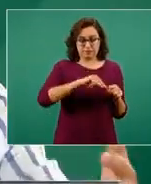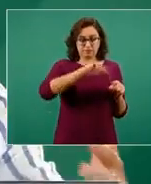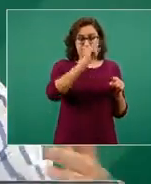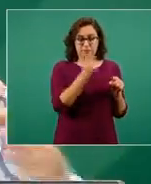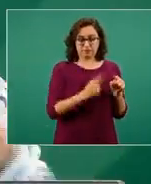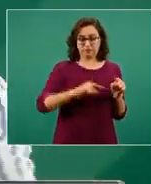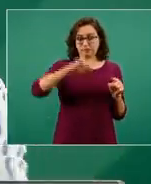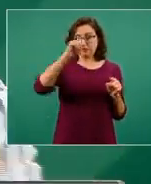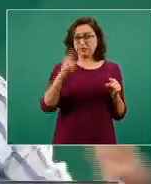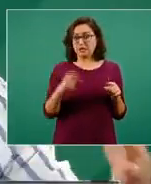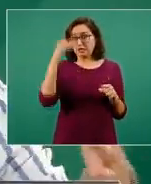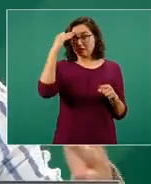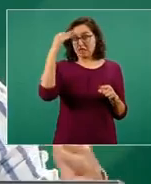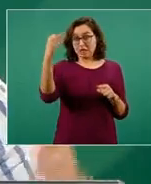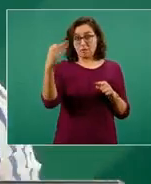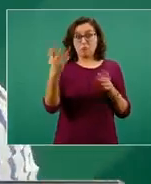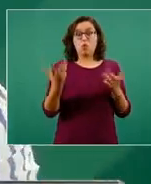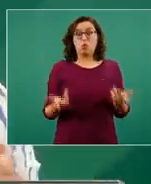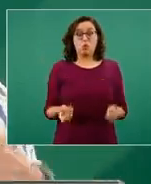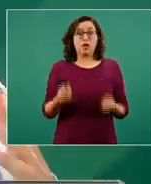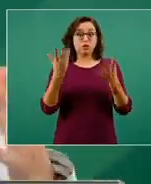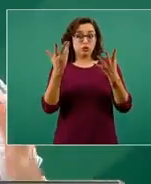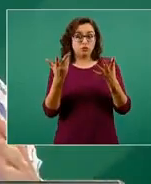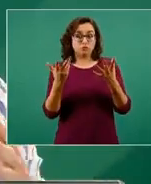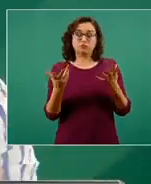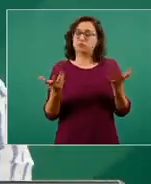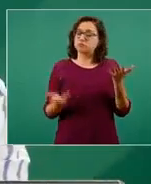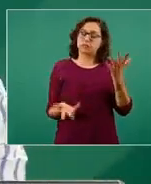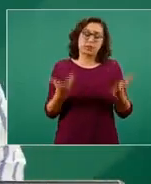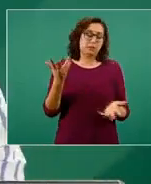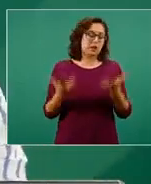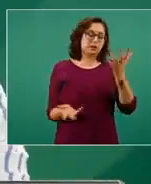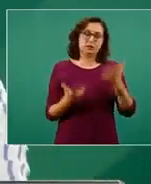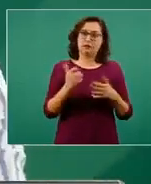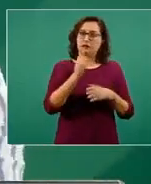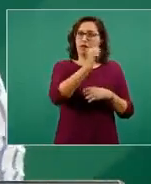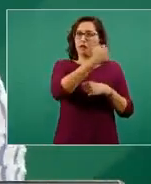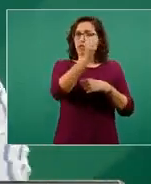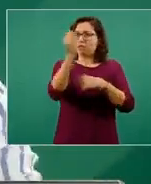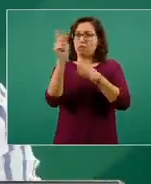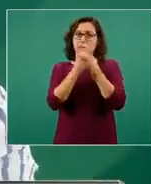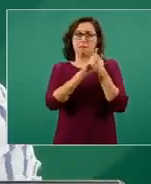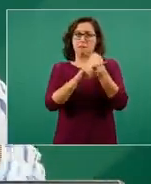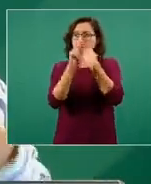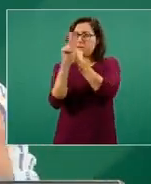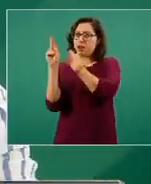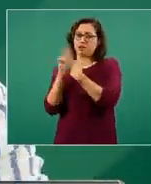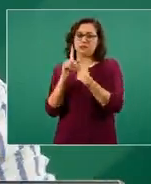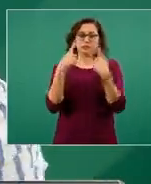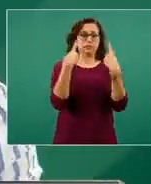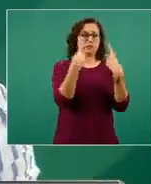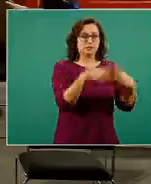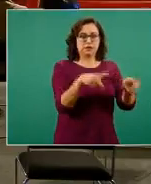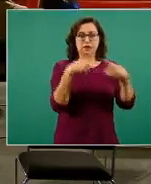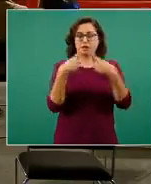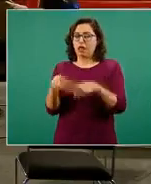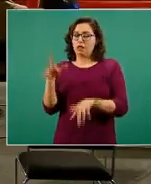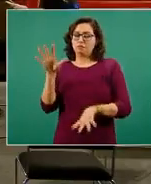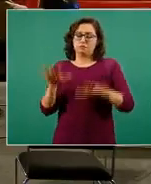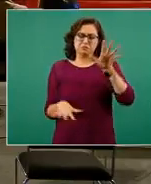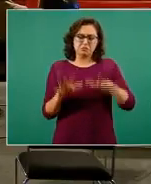siguiente es muy variable entre países, aún países que podrían ser semejantes en tamaño poblacional,